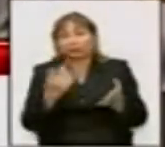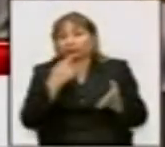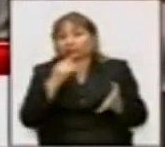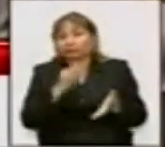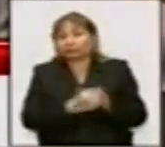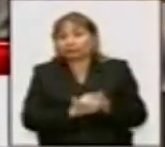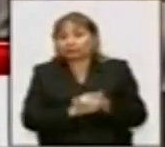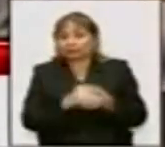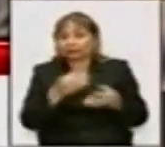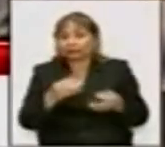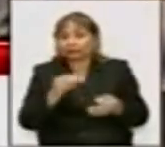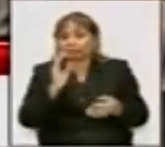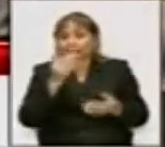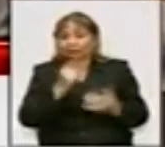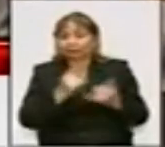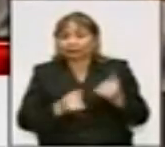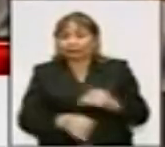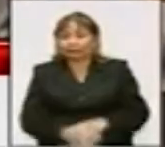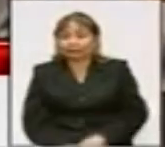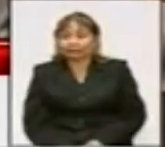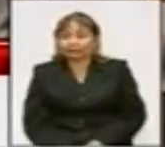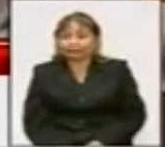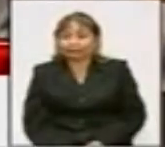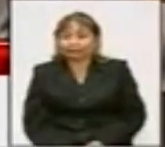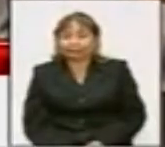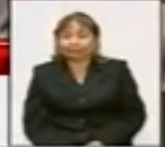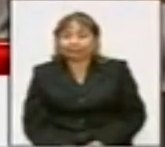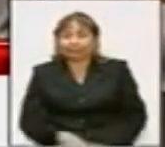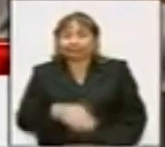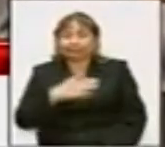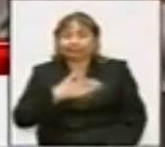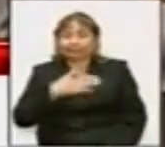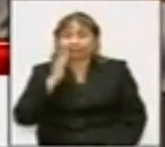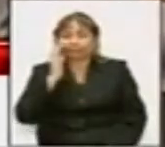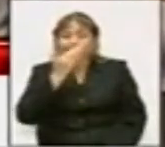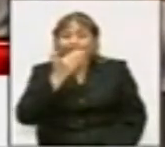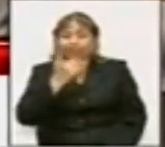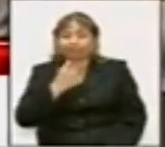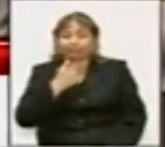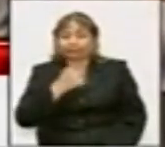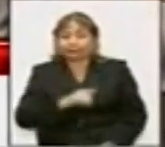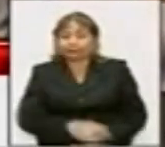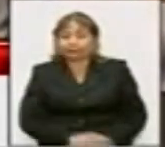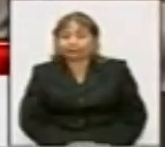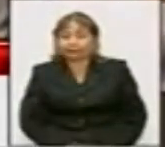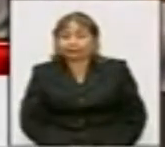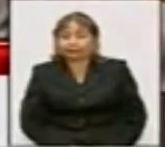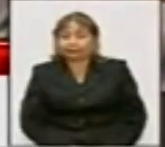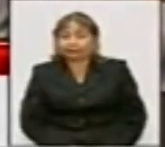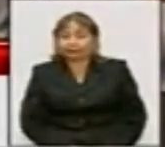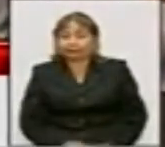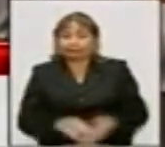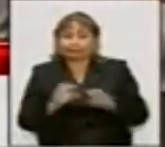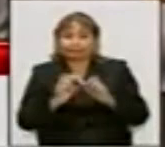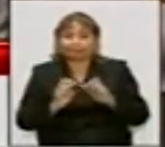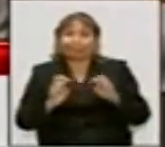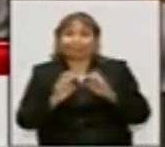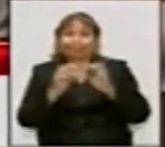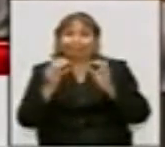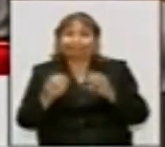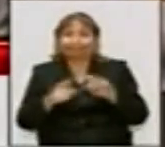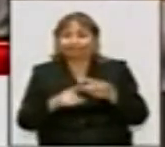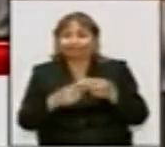que para terminar que a mí sí me parece que esté el parlamento de tomar la iniciativa